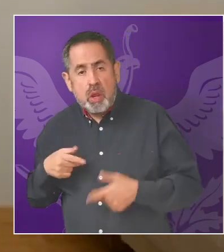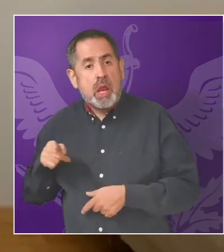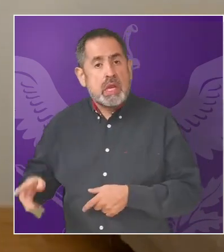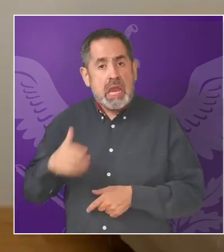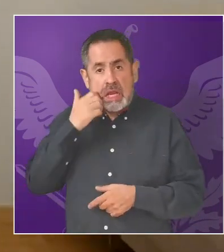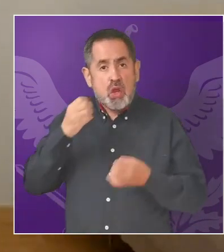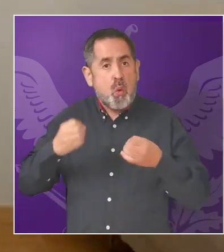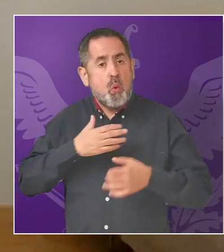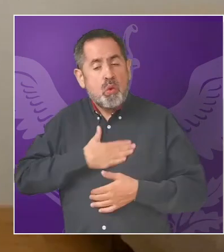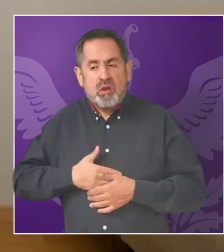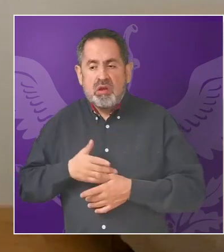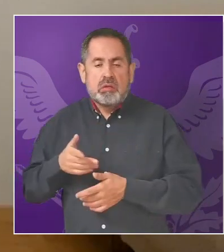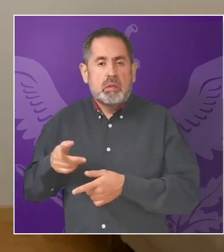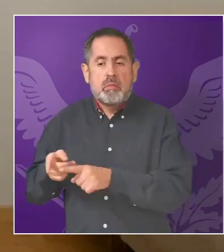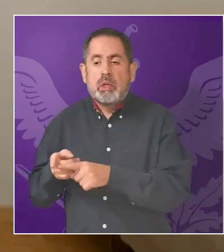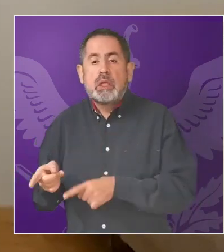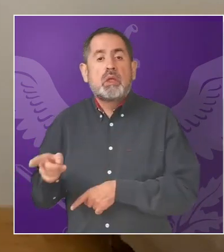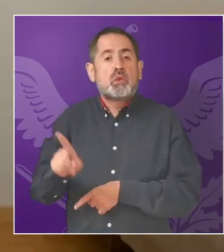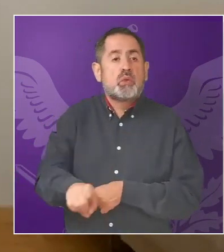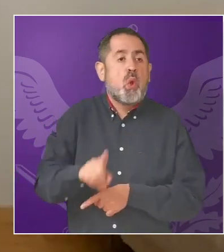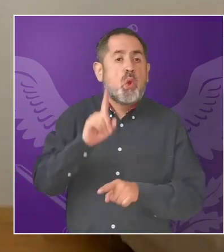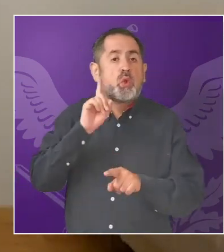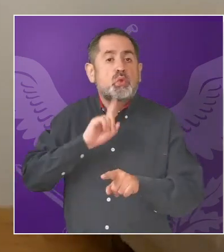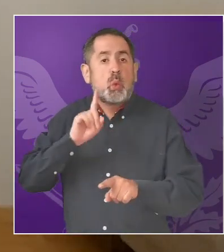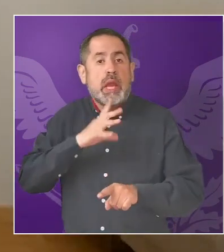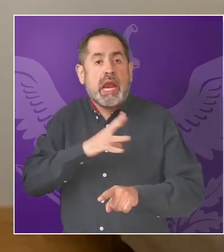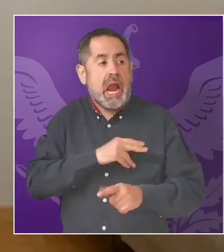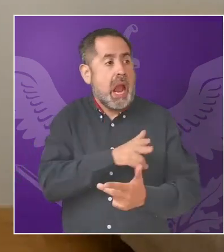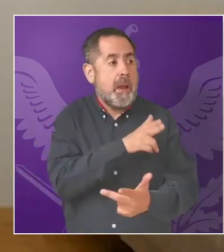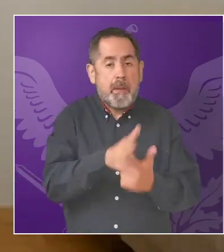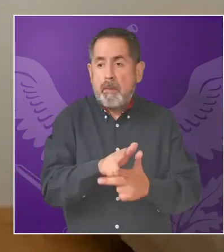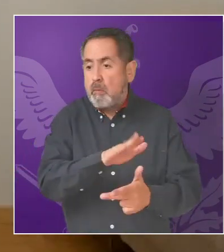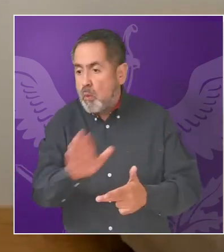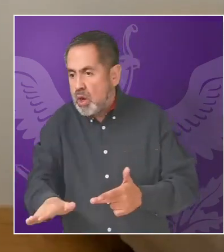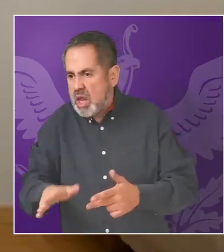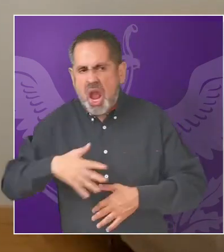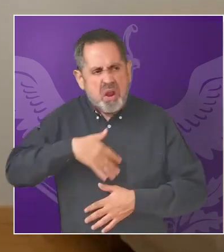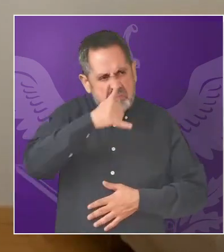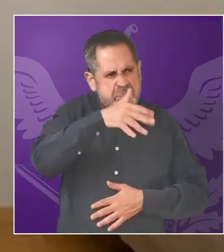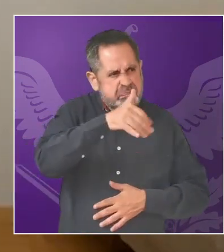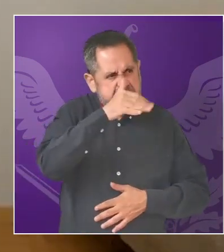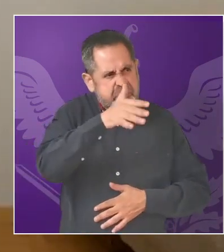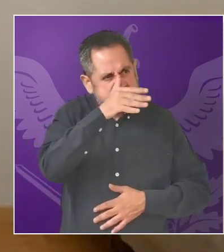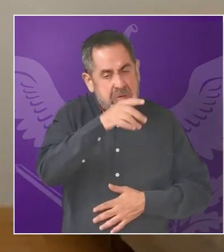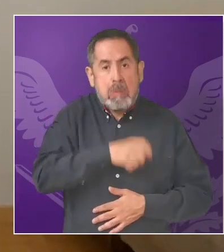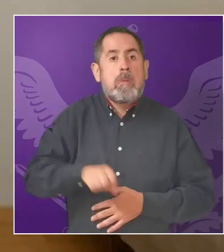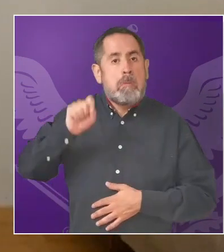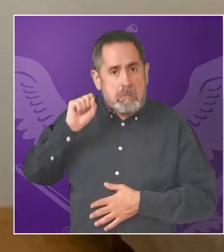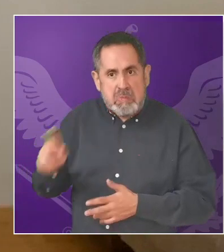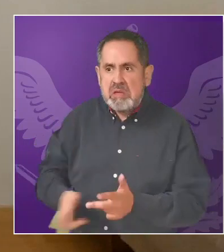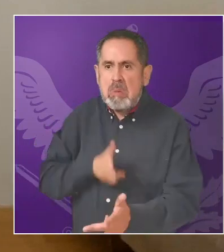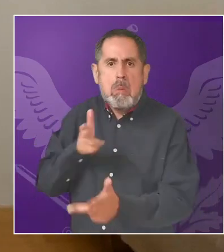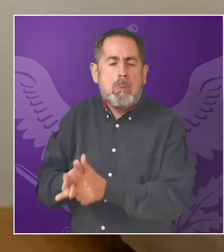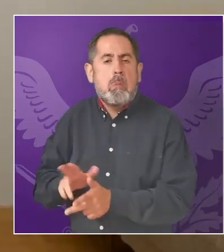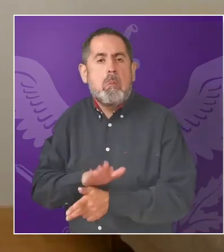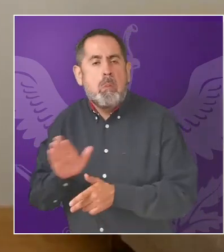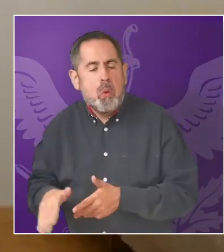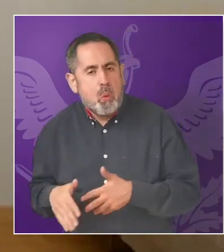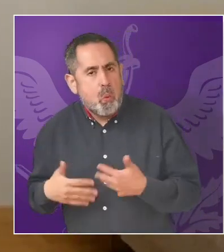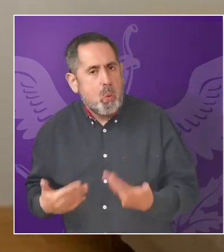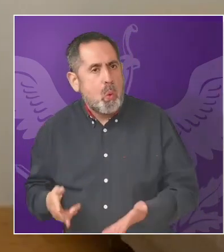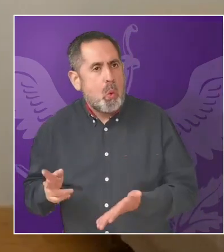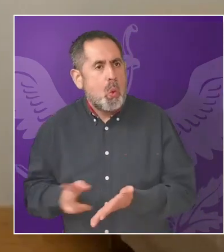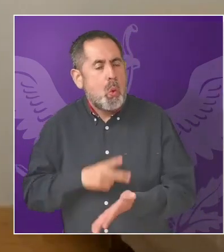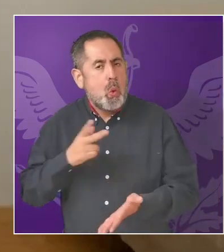en la búsqueda de justicia por el asesinato de su propia hija. Este es un caso que lamentablemente se ha repetido en